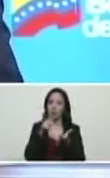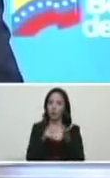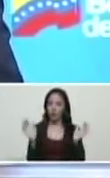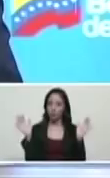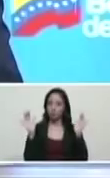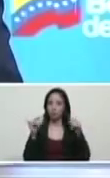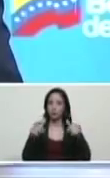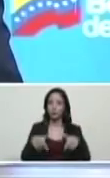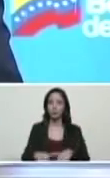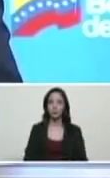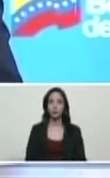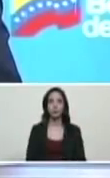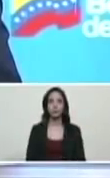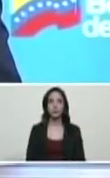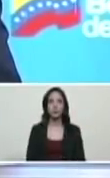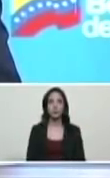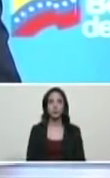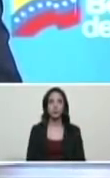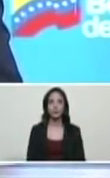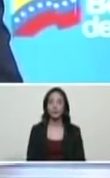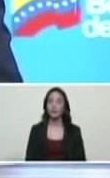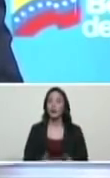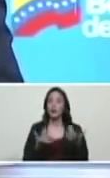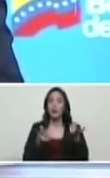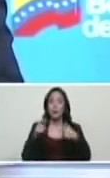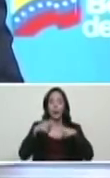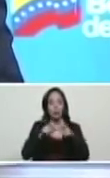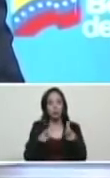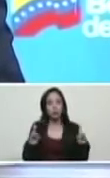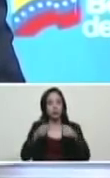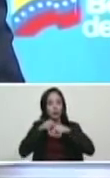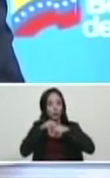Igualmente, estamos en la fase de expansión.